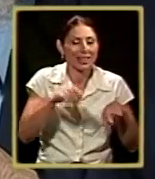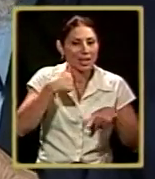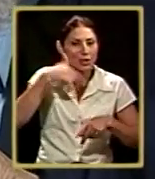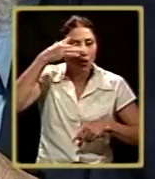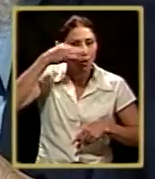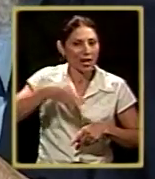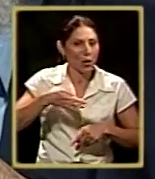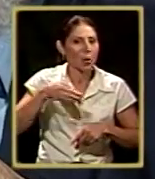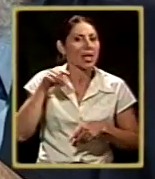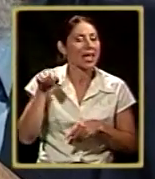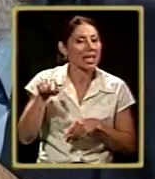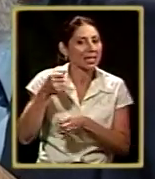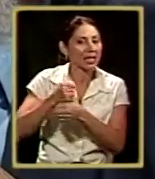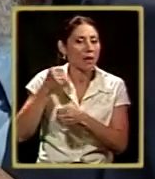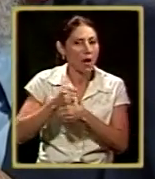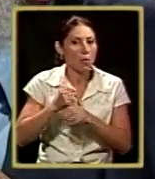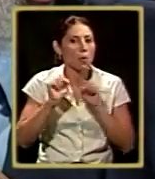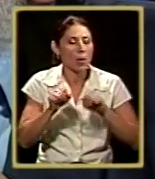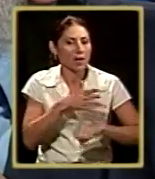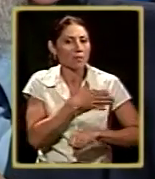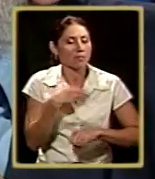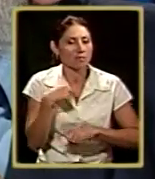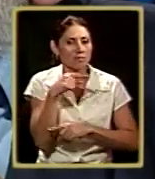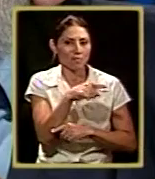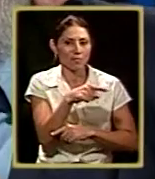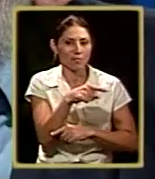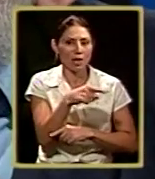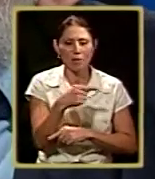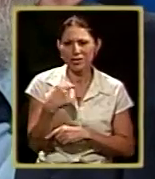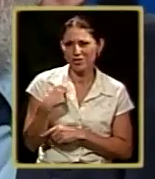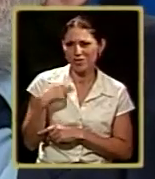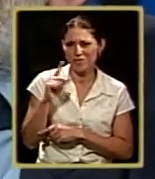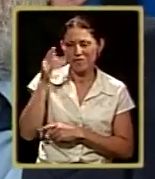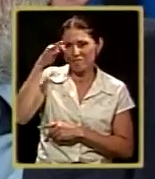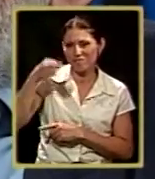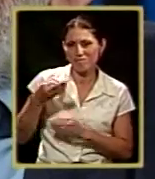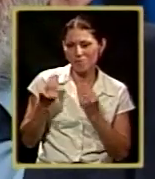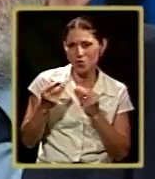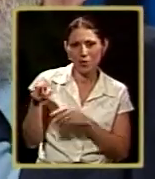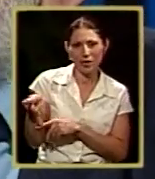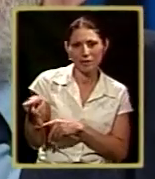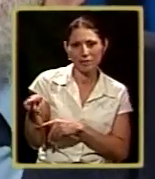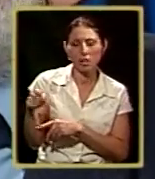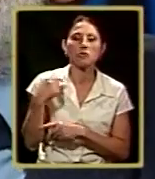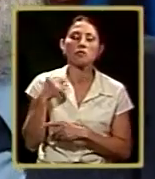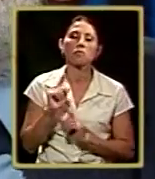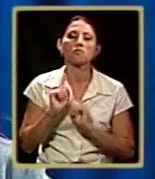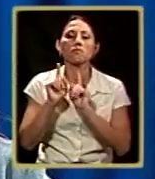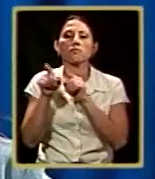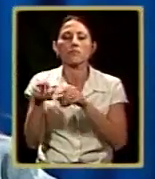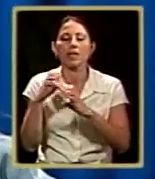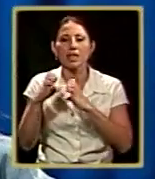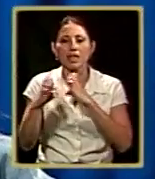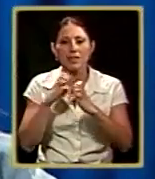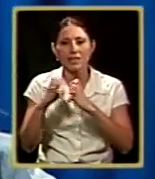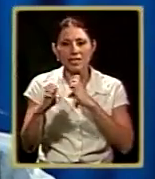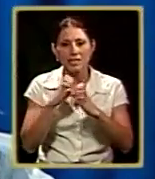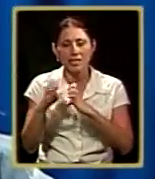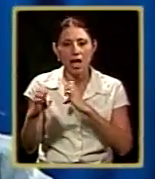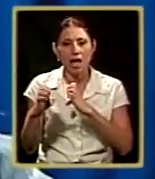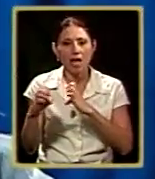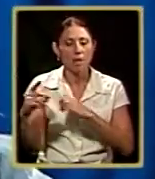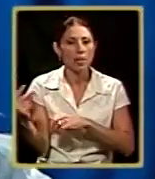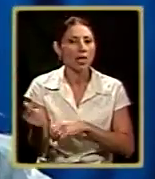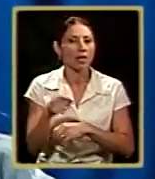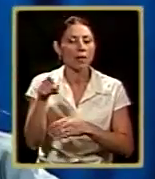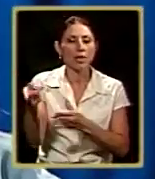puede llamar la atención. Bueno, yo no le creía mucho. Llegué a la entrevista e inmediatamente